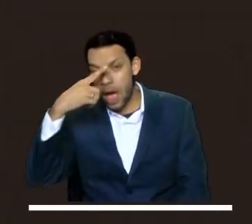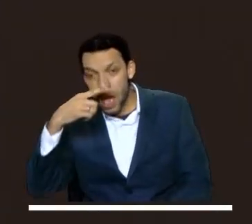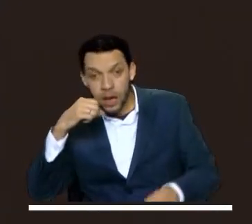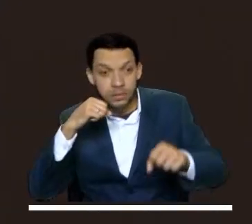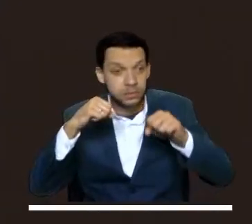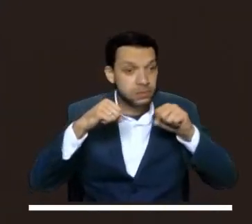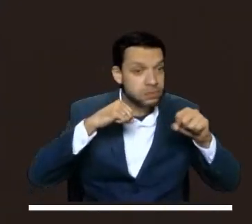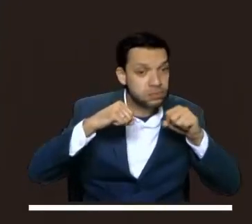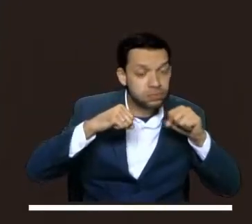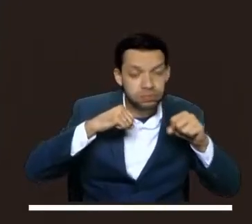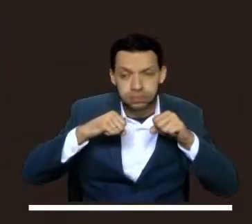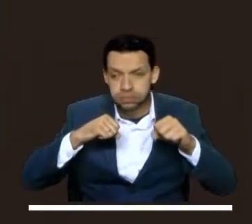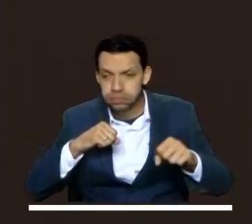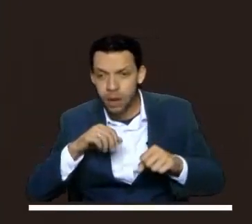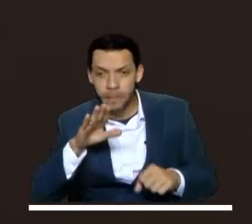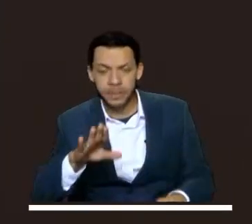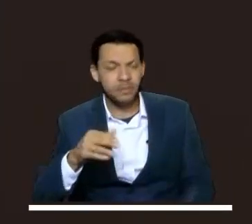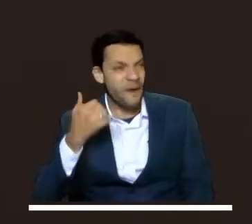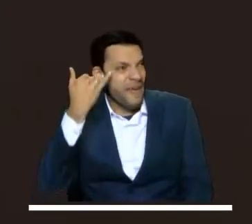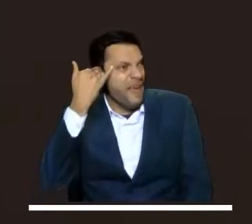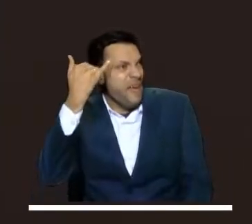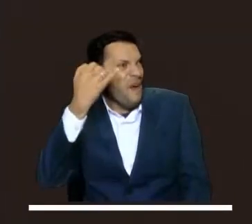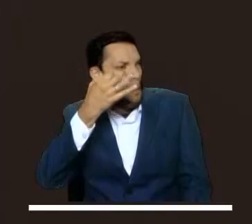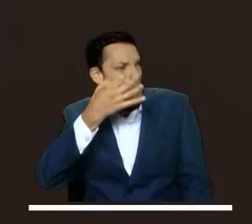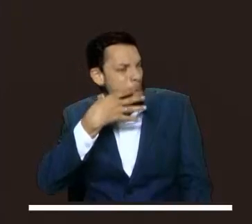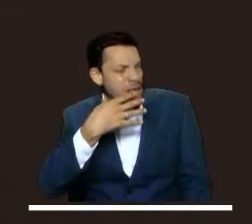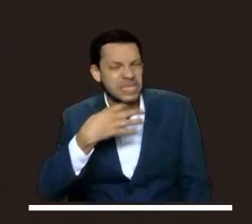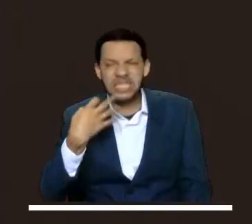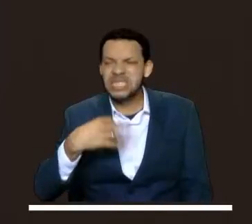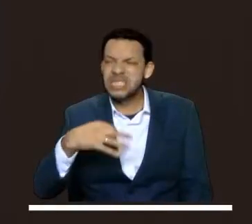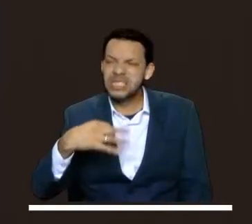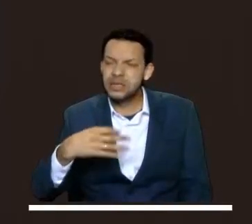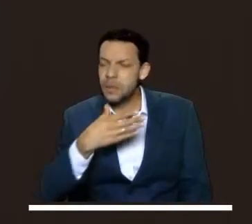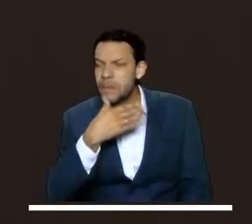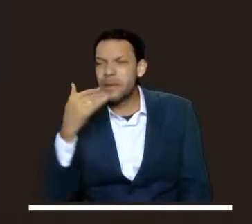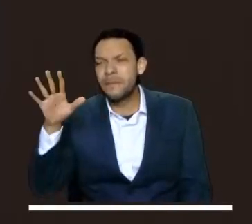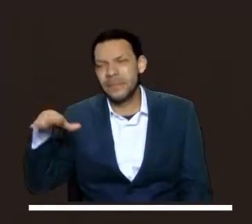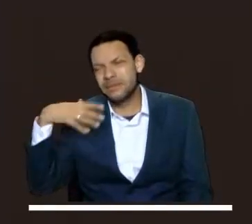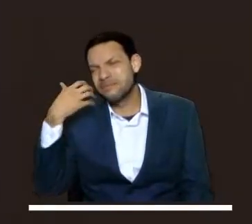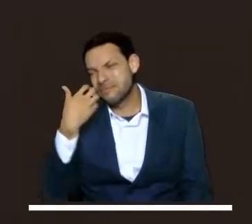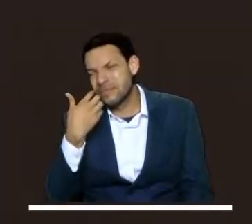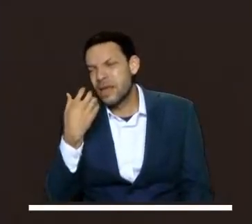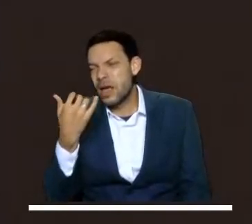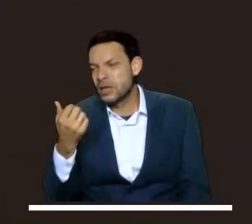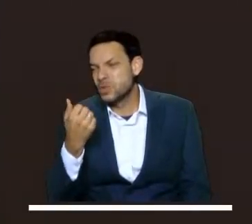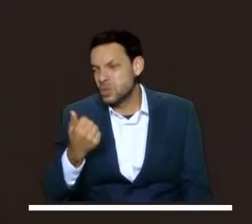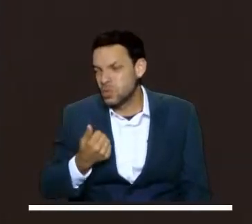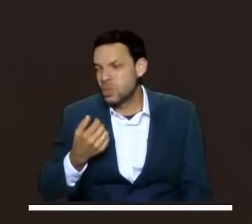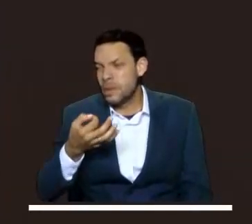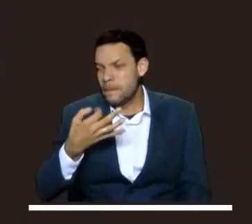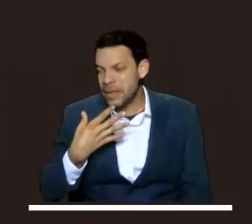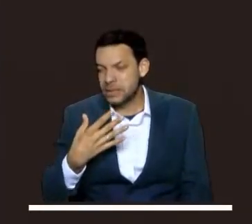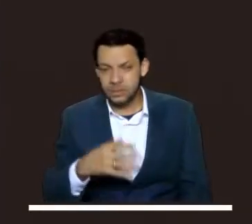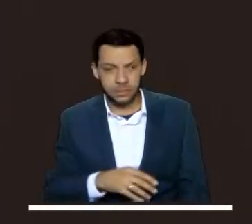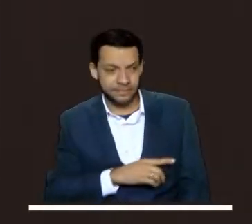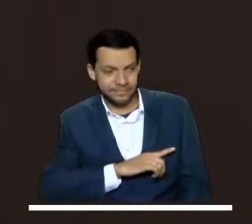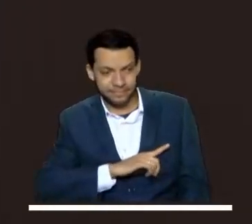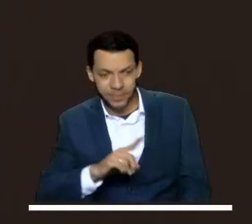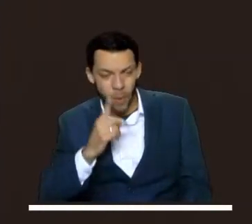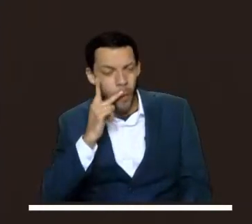no deben de estarse automedicando sin saber qué patología tienen.